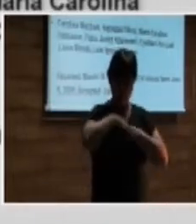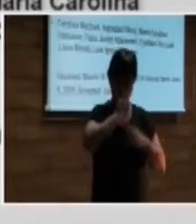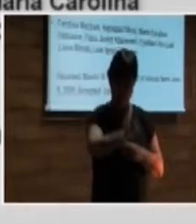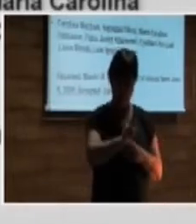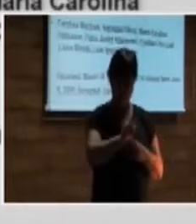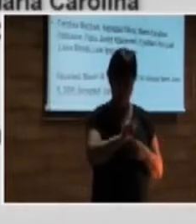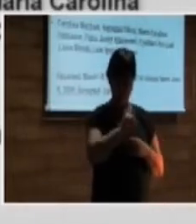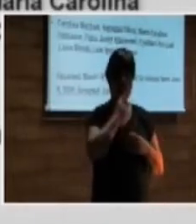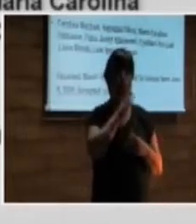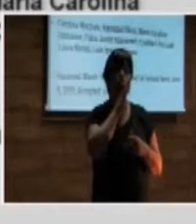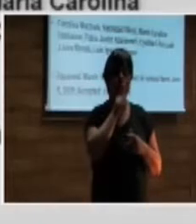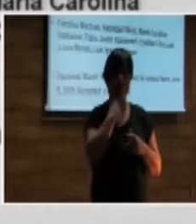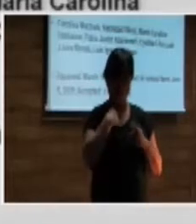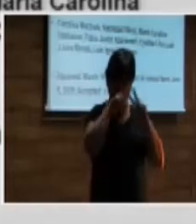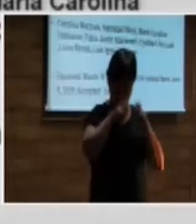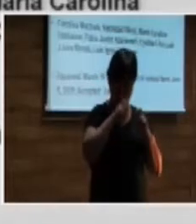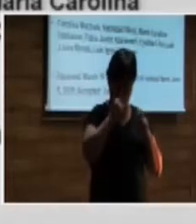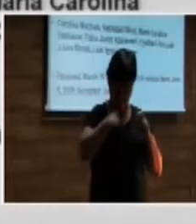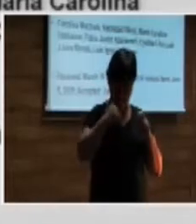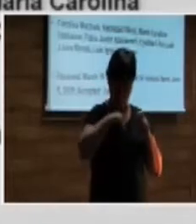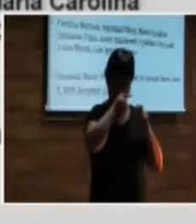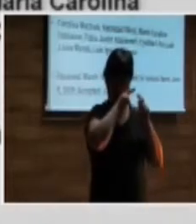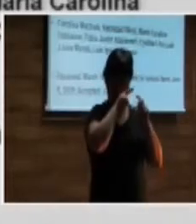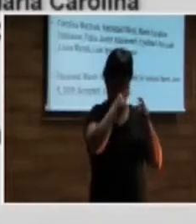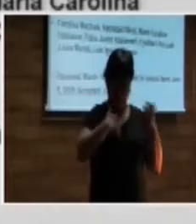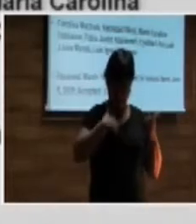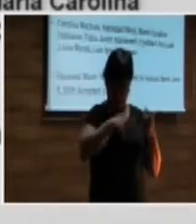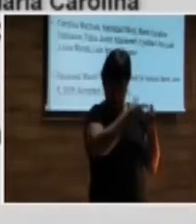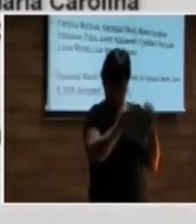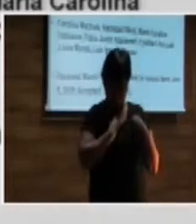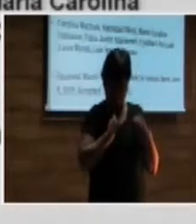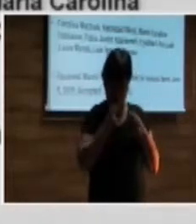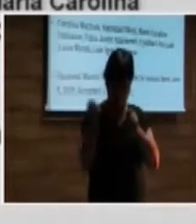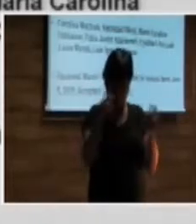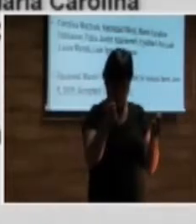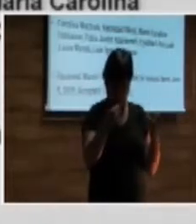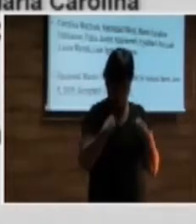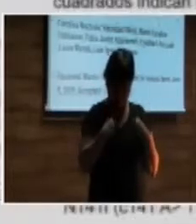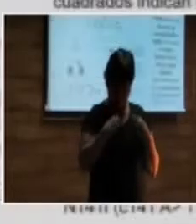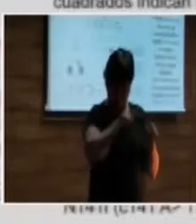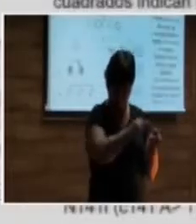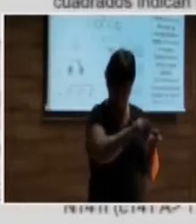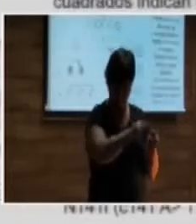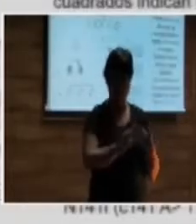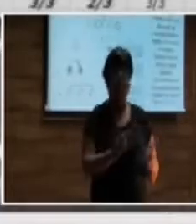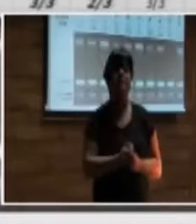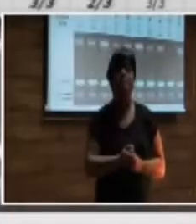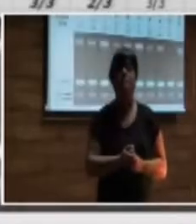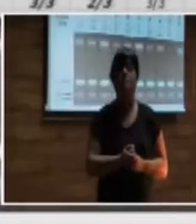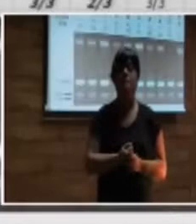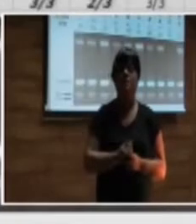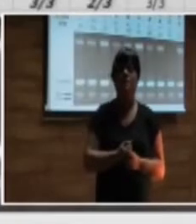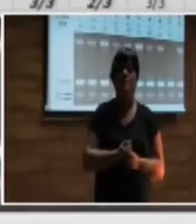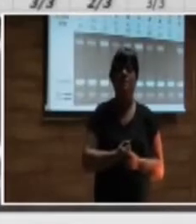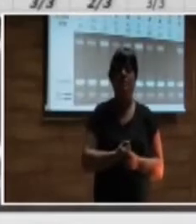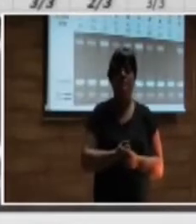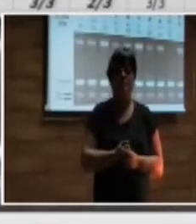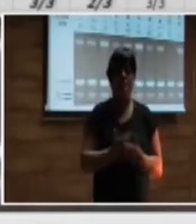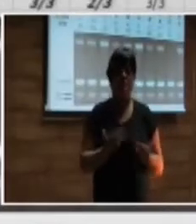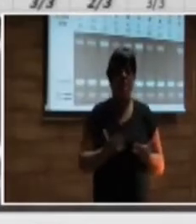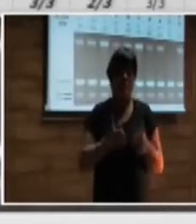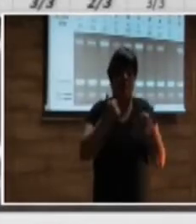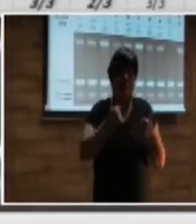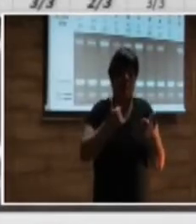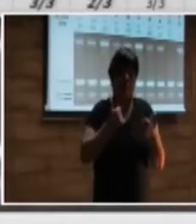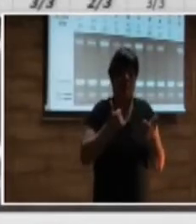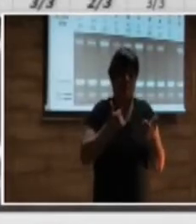Argentina. Y bueno, muestra la otra característica de estos grupos del 5%. No voy a hacer demasiado hincapié